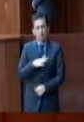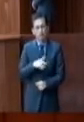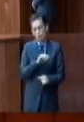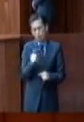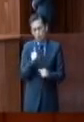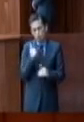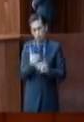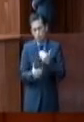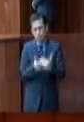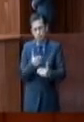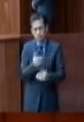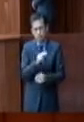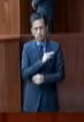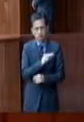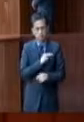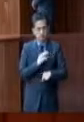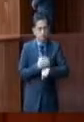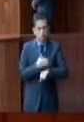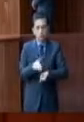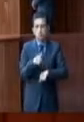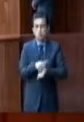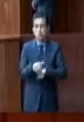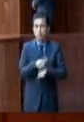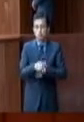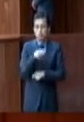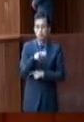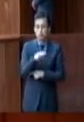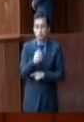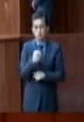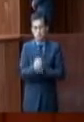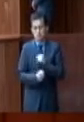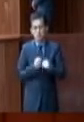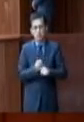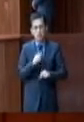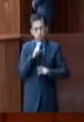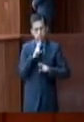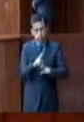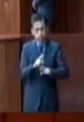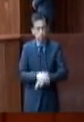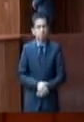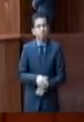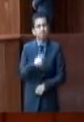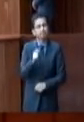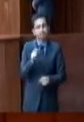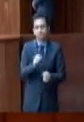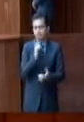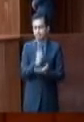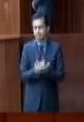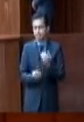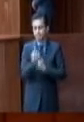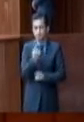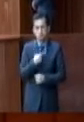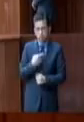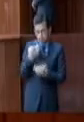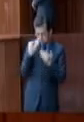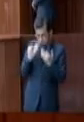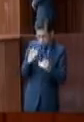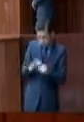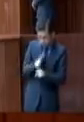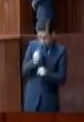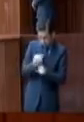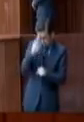de órgano local 18 de este año se resuelve único no se acredita el hecho denunciado atribuido a las